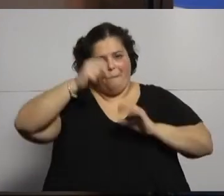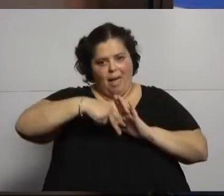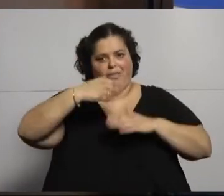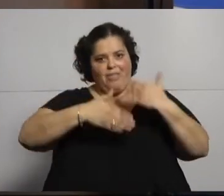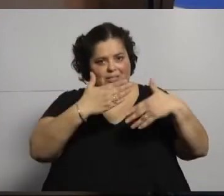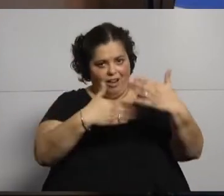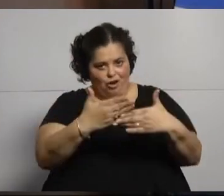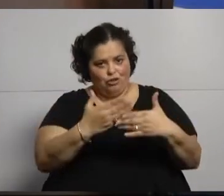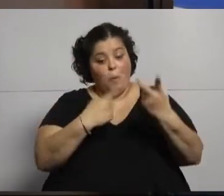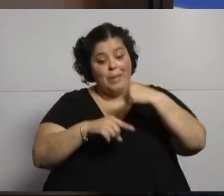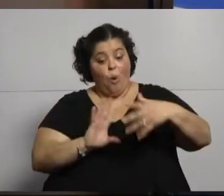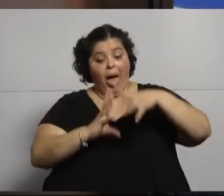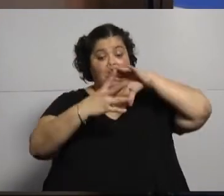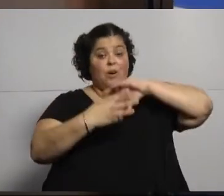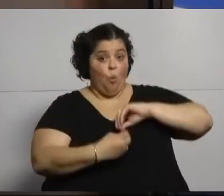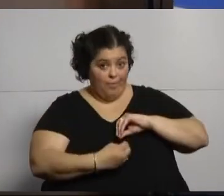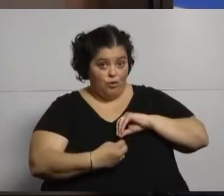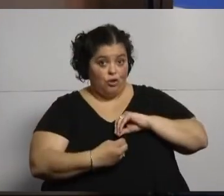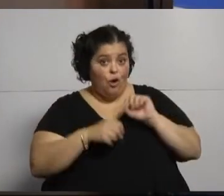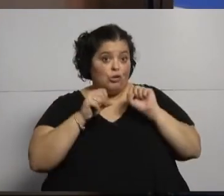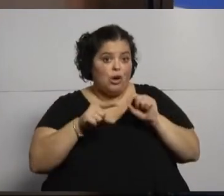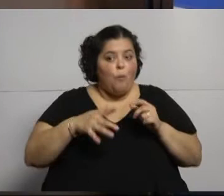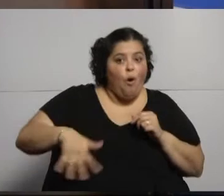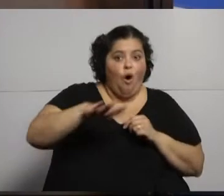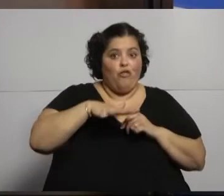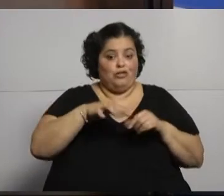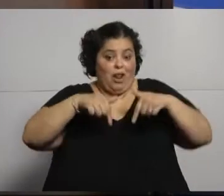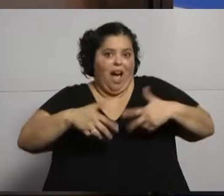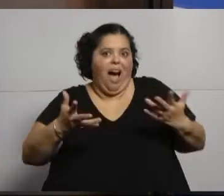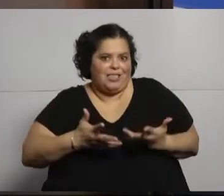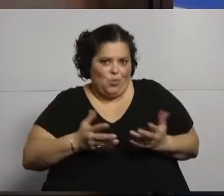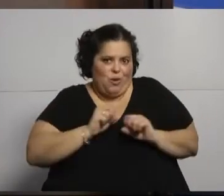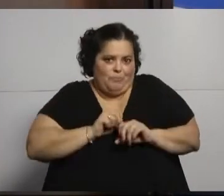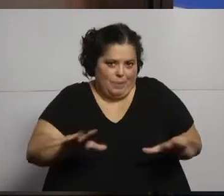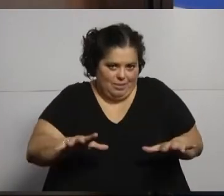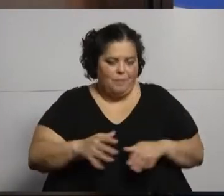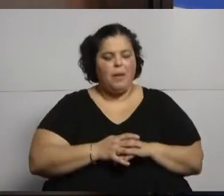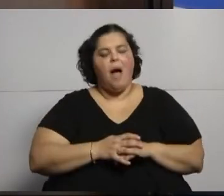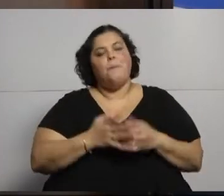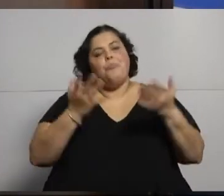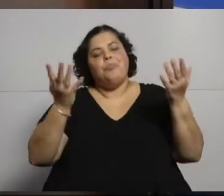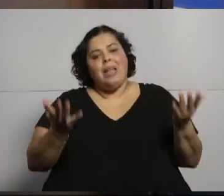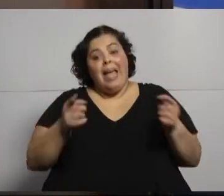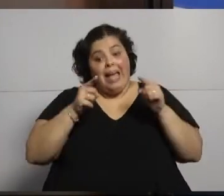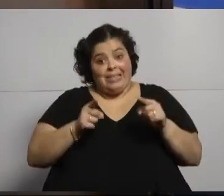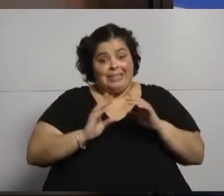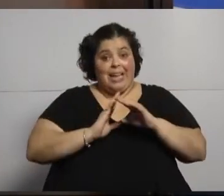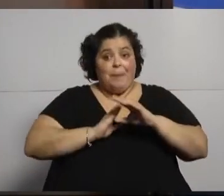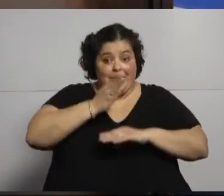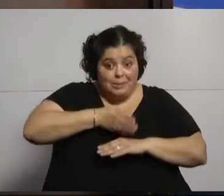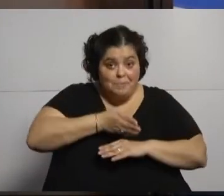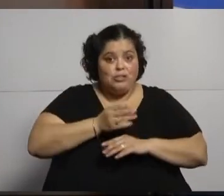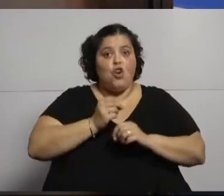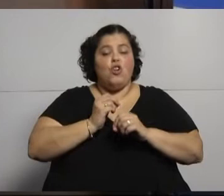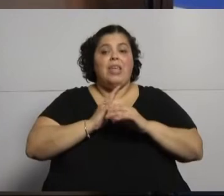pues, adecuándonos a las condiciones COVID. Ese enfoque de transparencia y participación y acceso a la información pleno